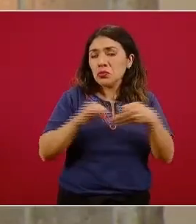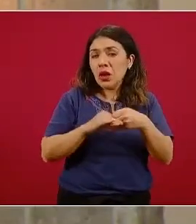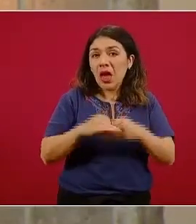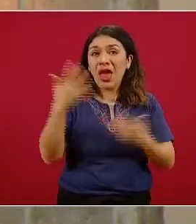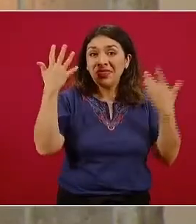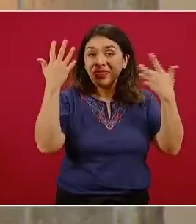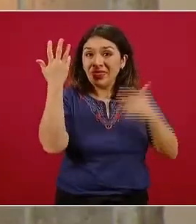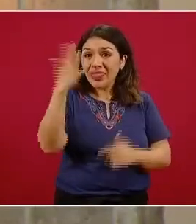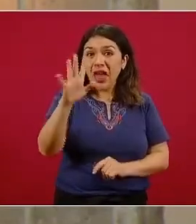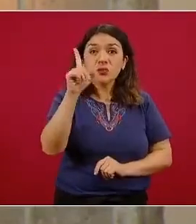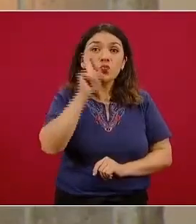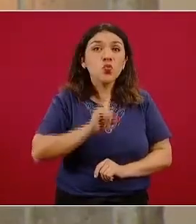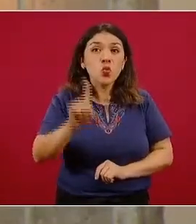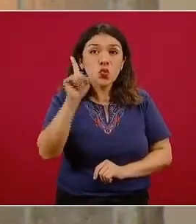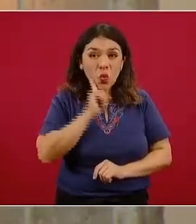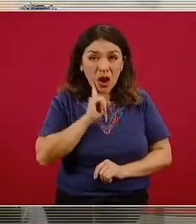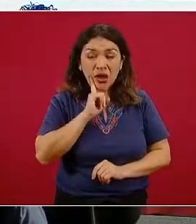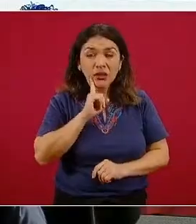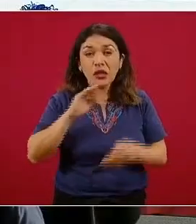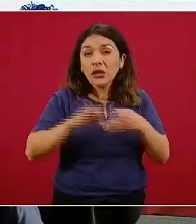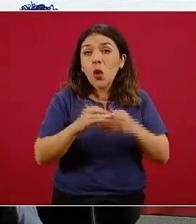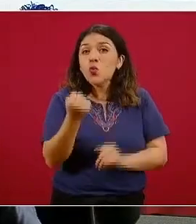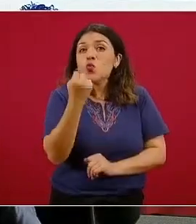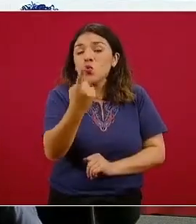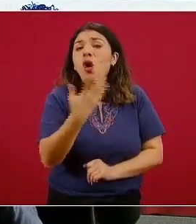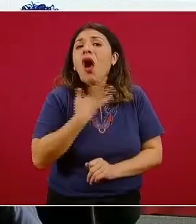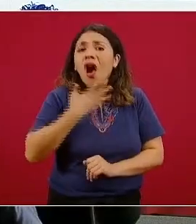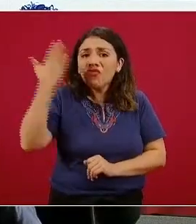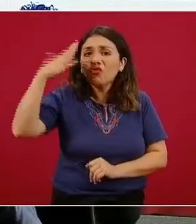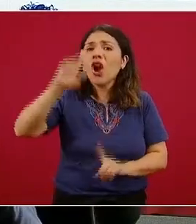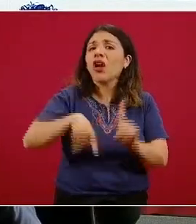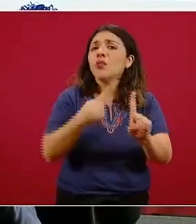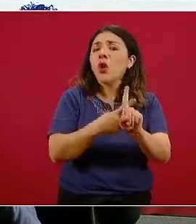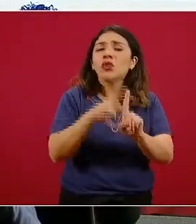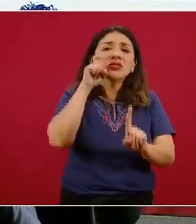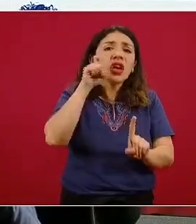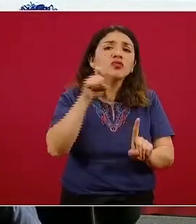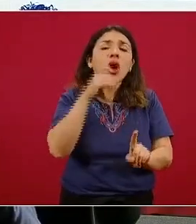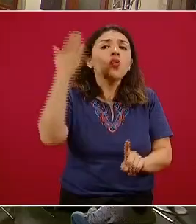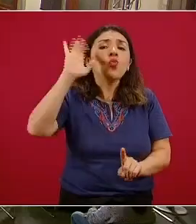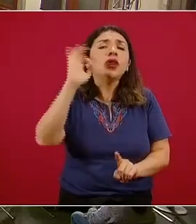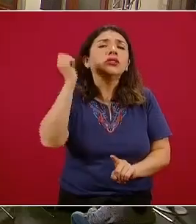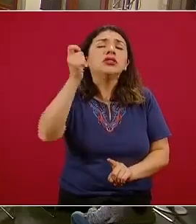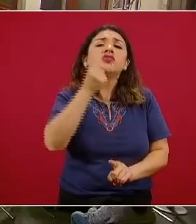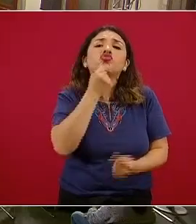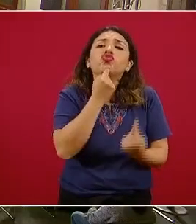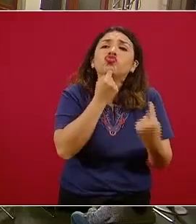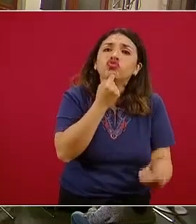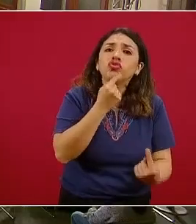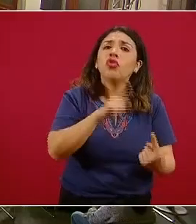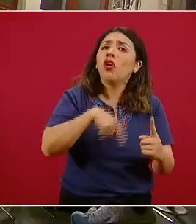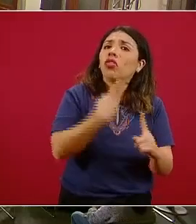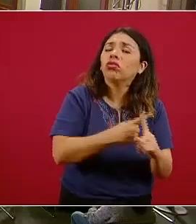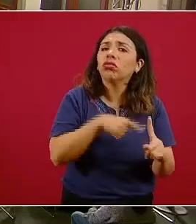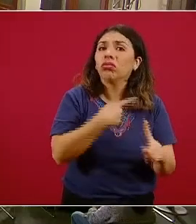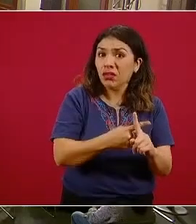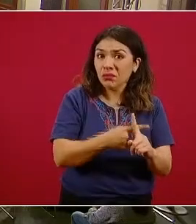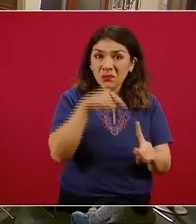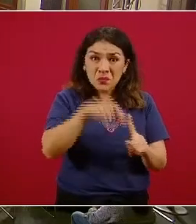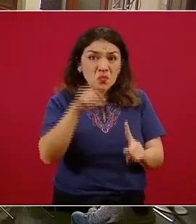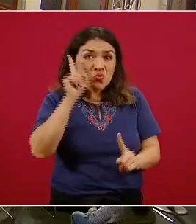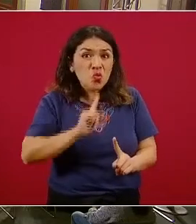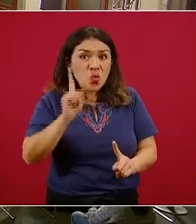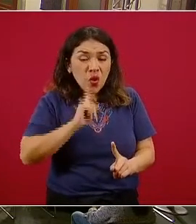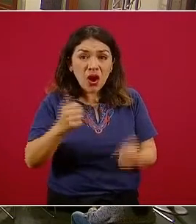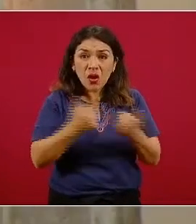cada 10 mujeres tuvo una violación sexual en la infancia. Estas mujeres que responden a